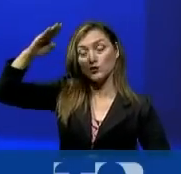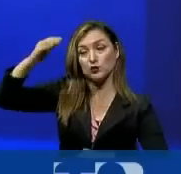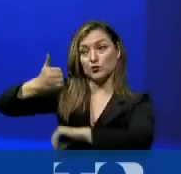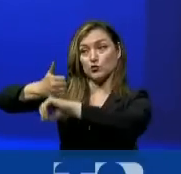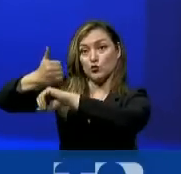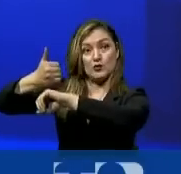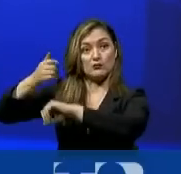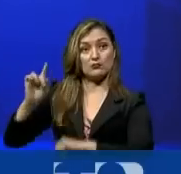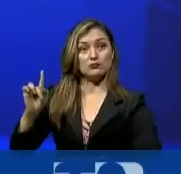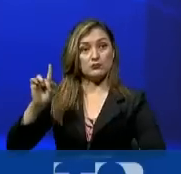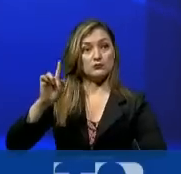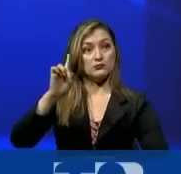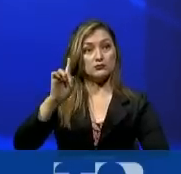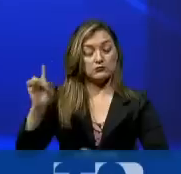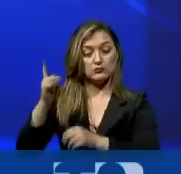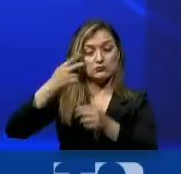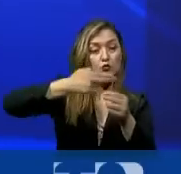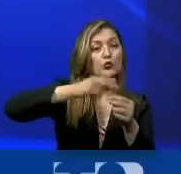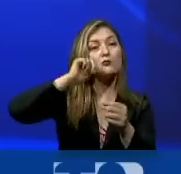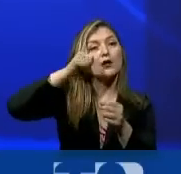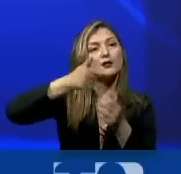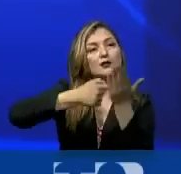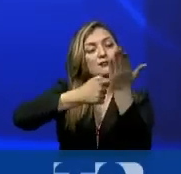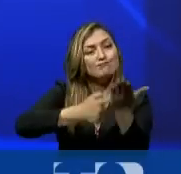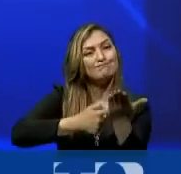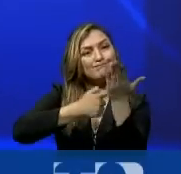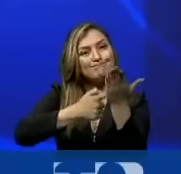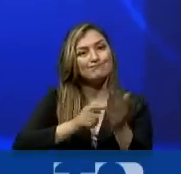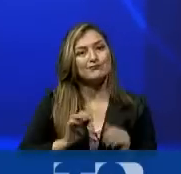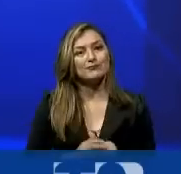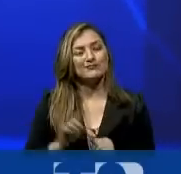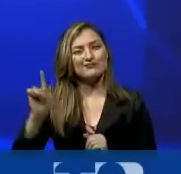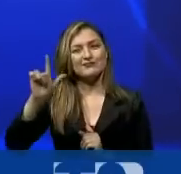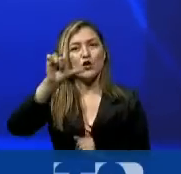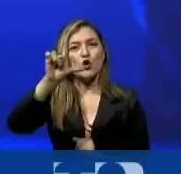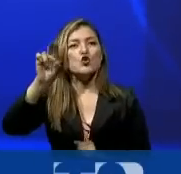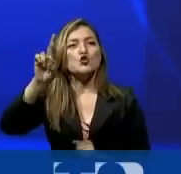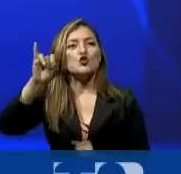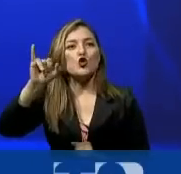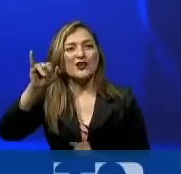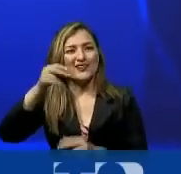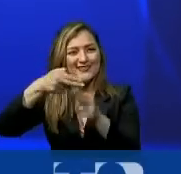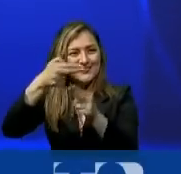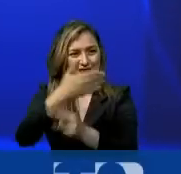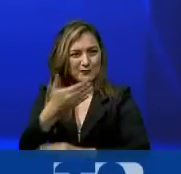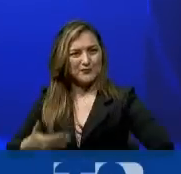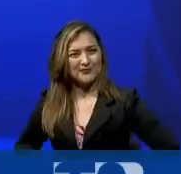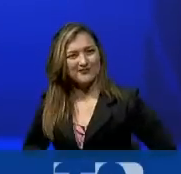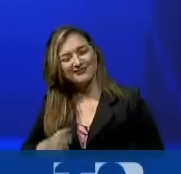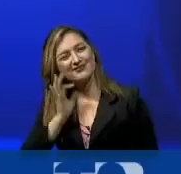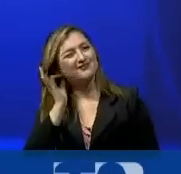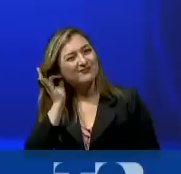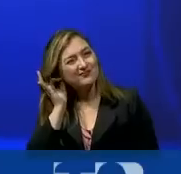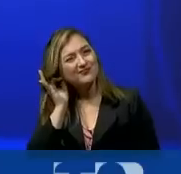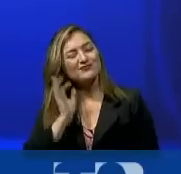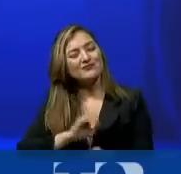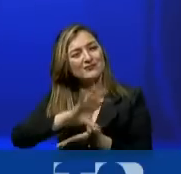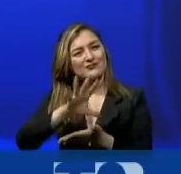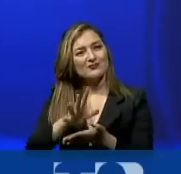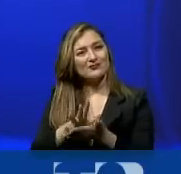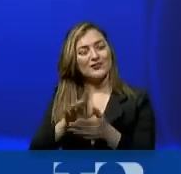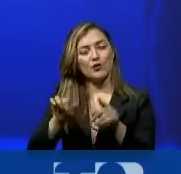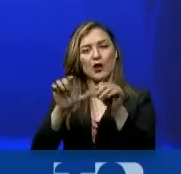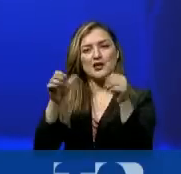policía respecto del uso de la fuerza que se va a tramitar el día de mañana. Las medidas cautelares como tales están impugnadas, ¿no? Y algunos legisladores